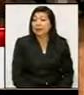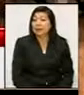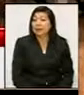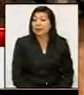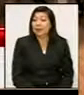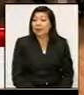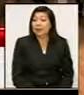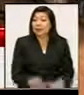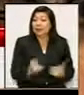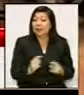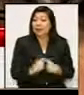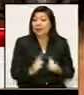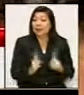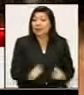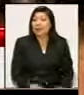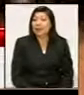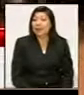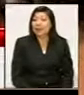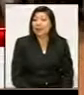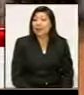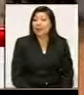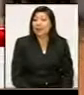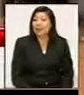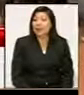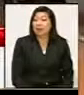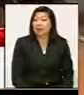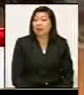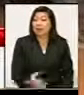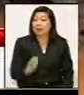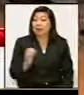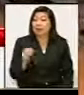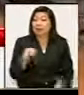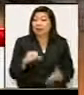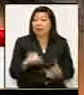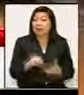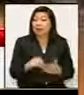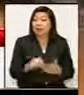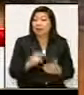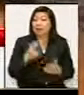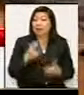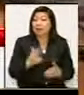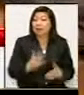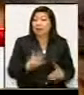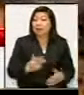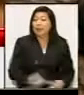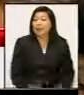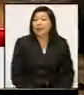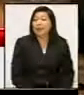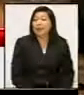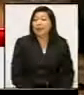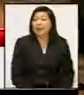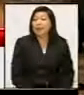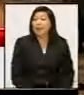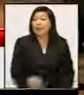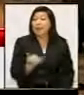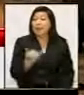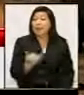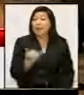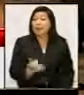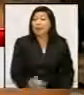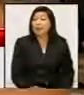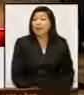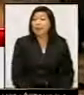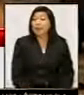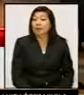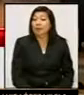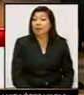Sí. Esa es la diferenciación entre Fetransa, que es la concesionaria de los rieles, y hoy día